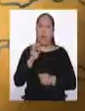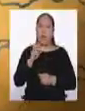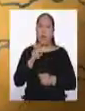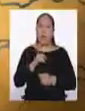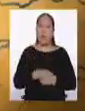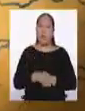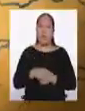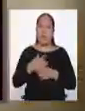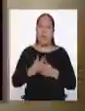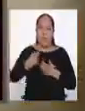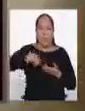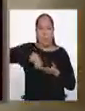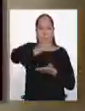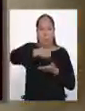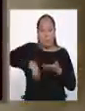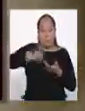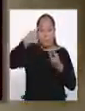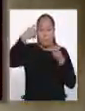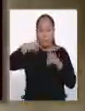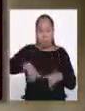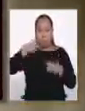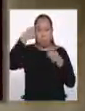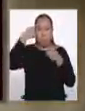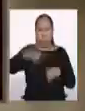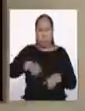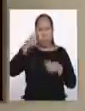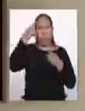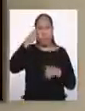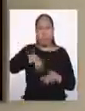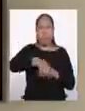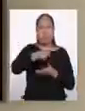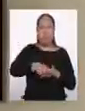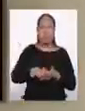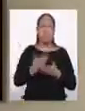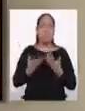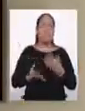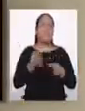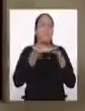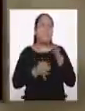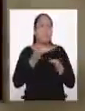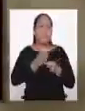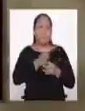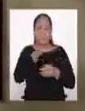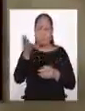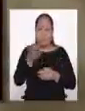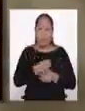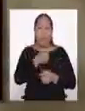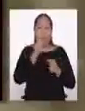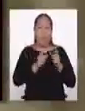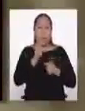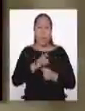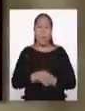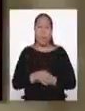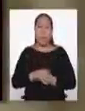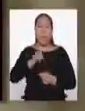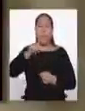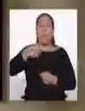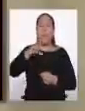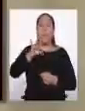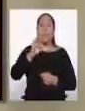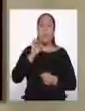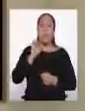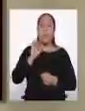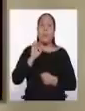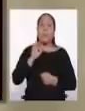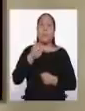Luego de varios acuerdos con el Ecuador para someter la controversia jurídica a un arbitraje, en 1910